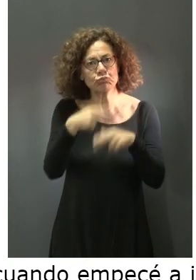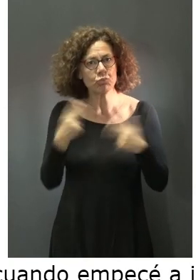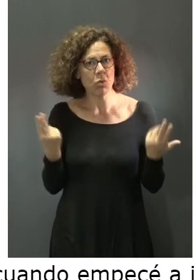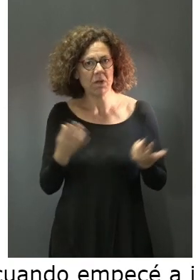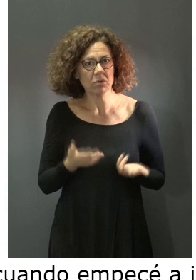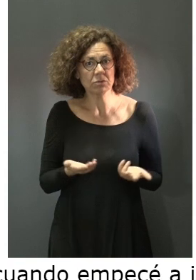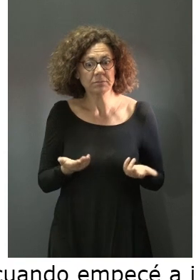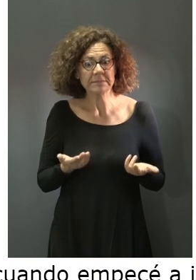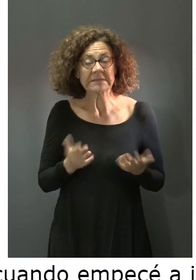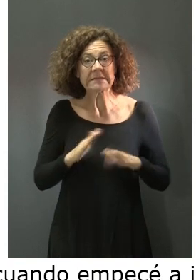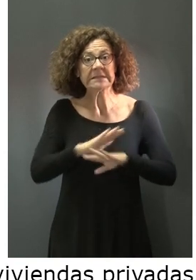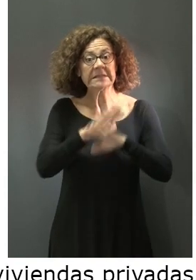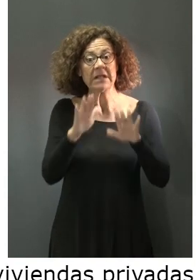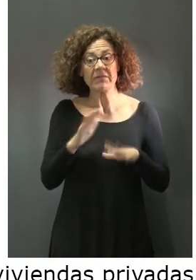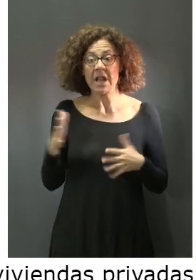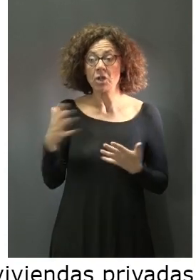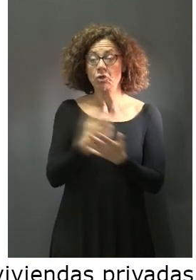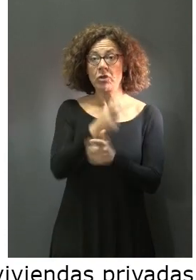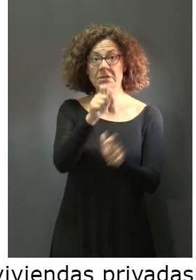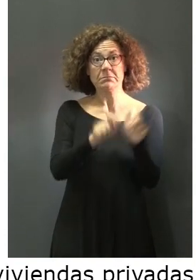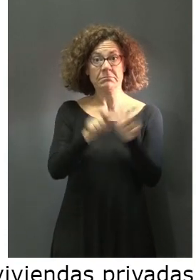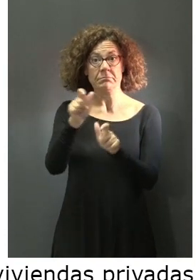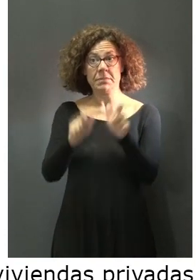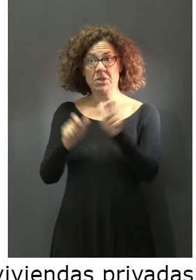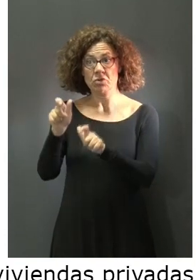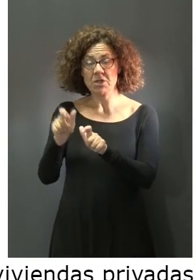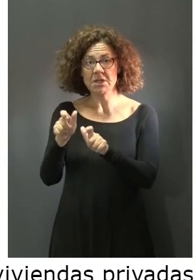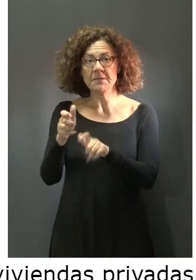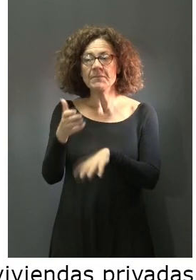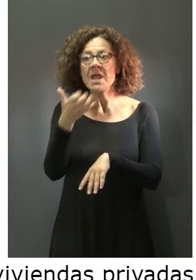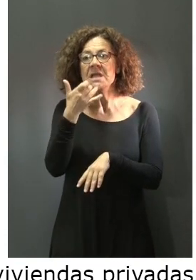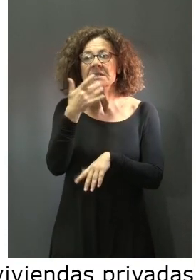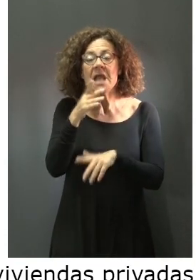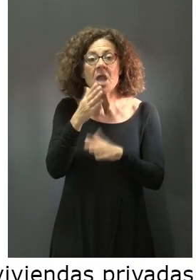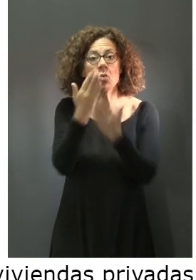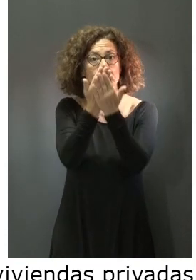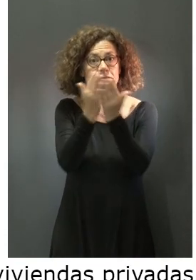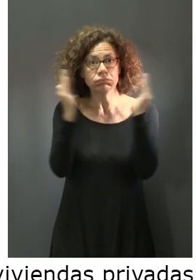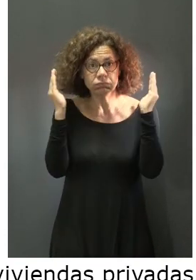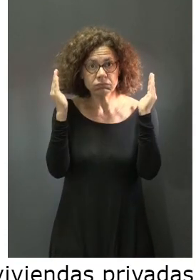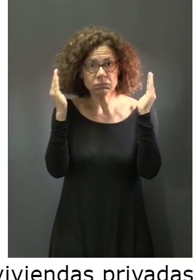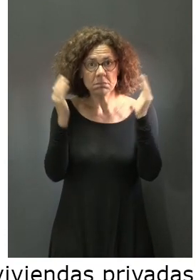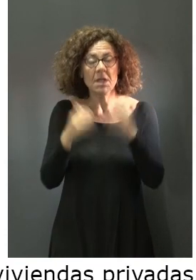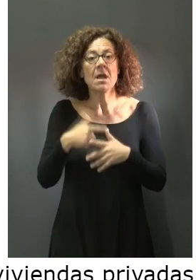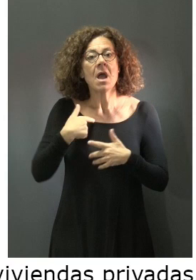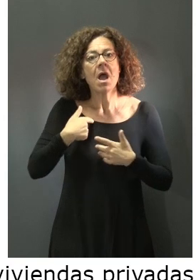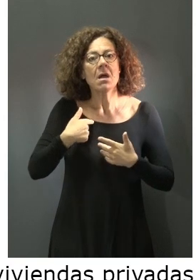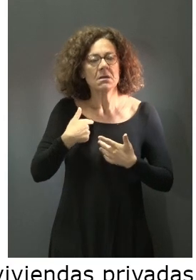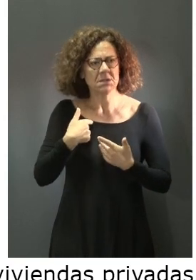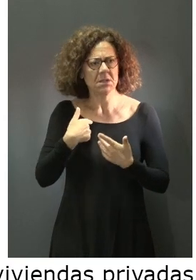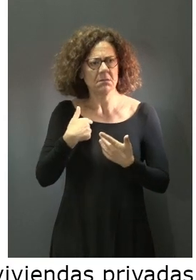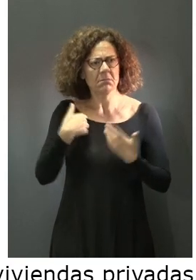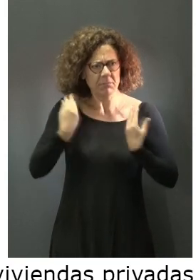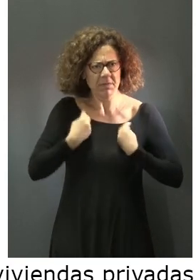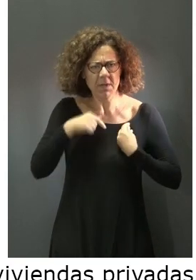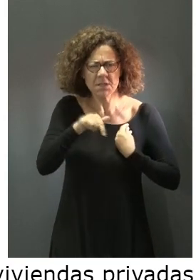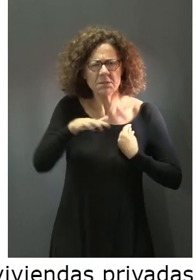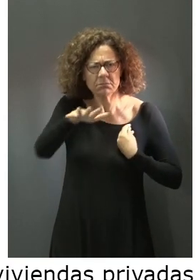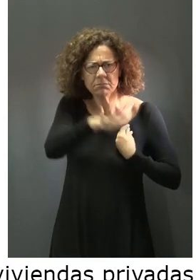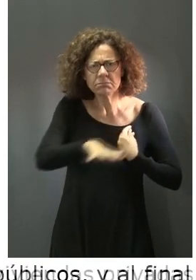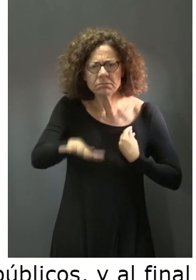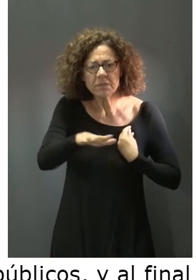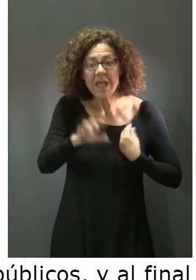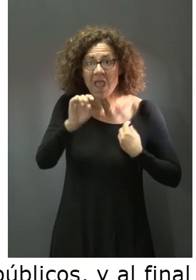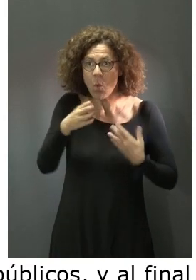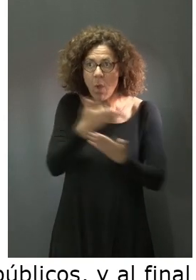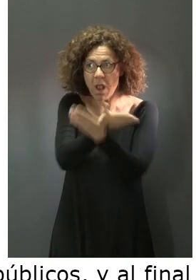al final, todas las personas que tengan un trastorno del espectro autista van a vivir esos espacios públicos como los vive